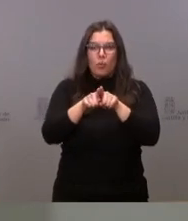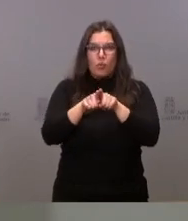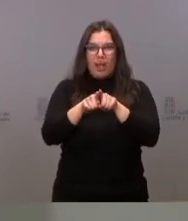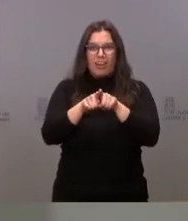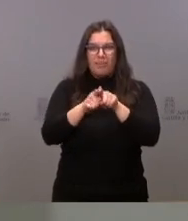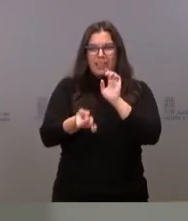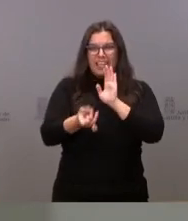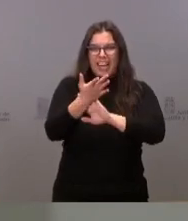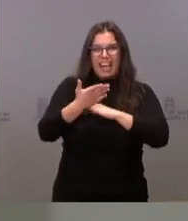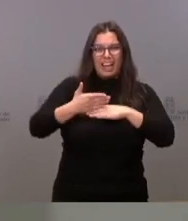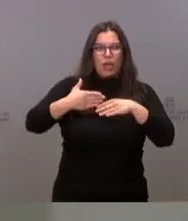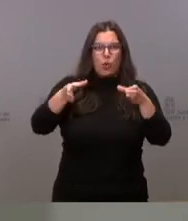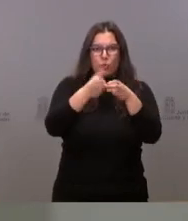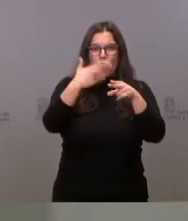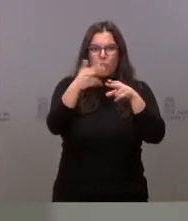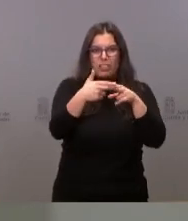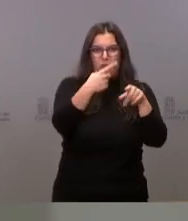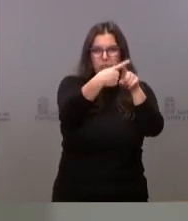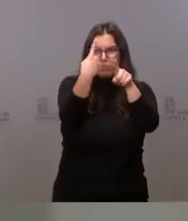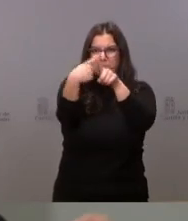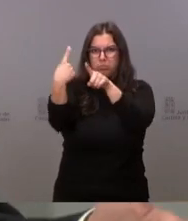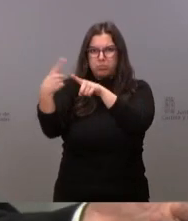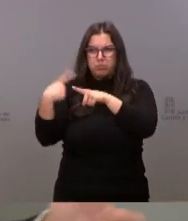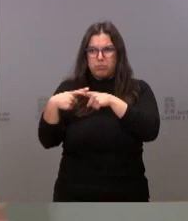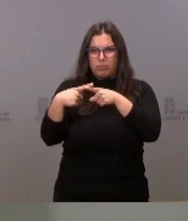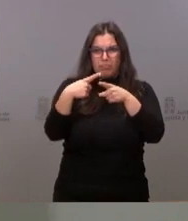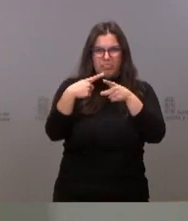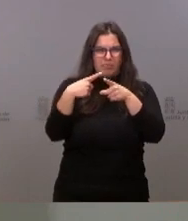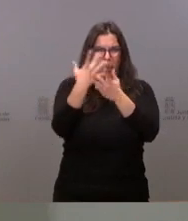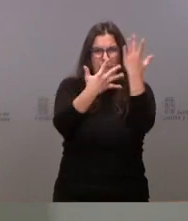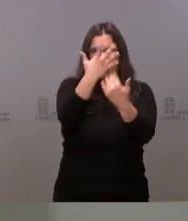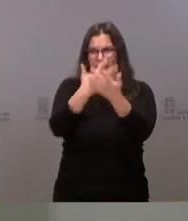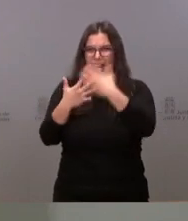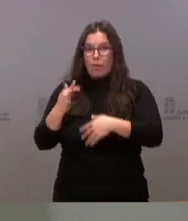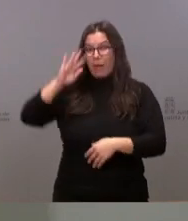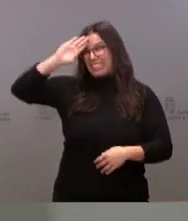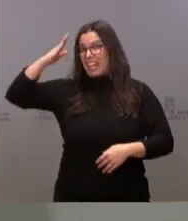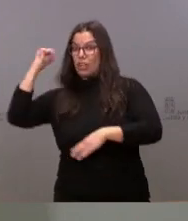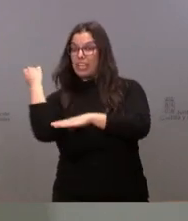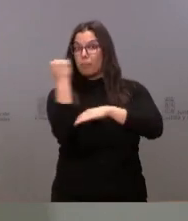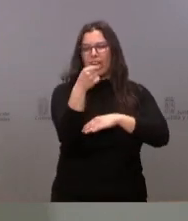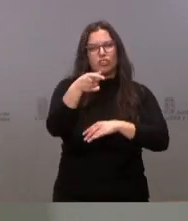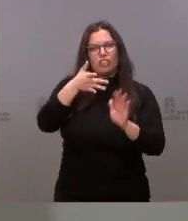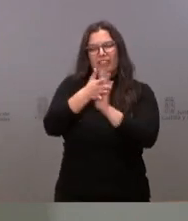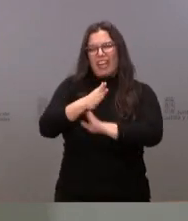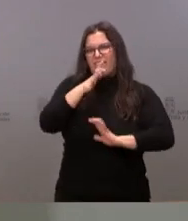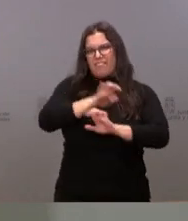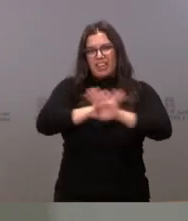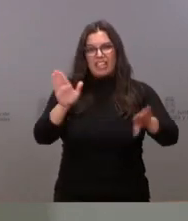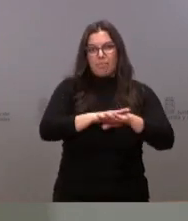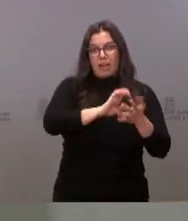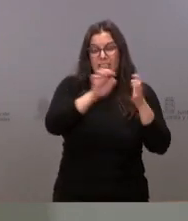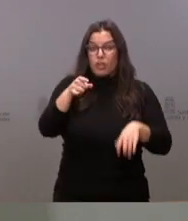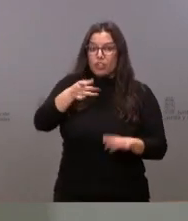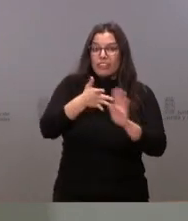además sostenido, apoyado en tránsfugas, sería nefasto para Castilla y León. Estaba en